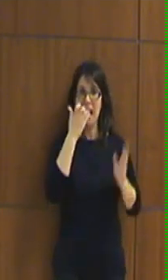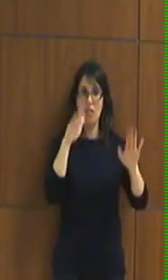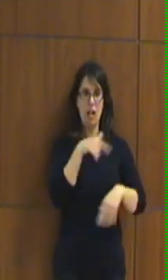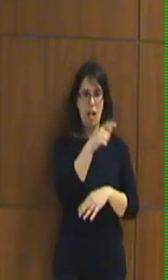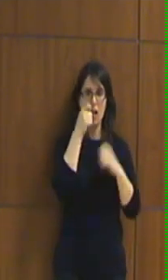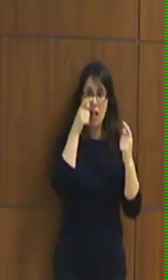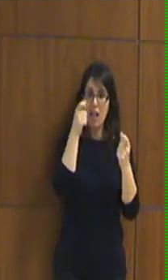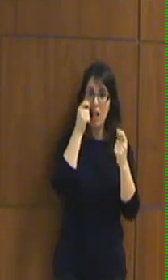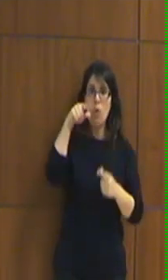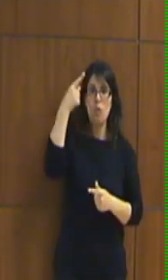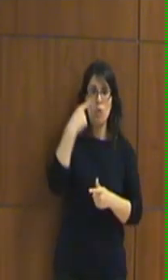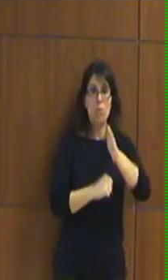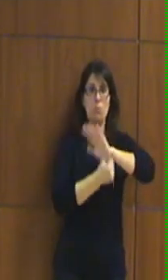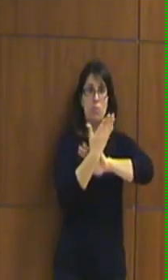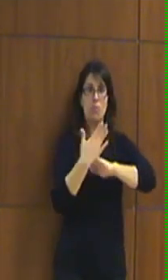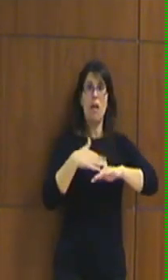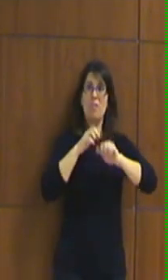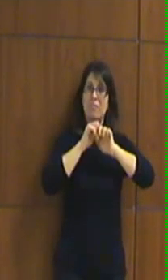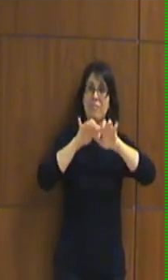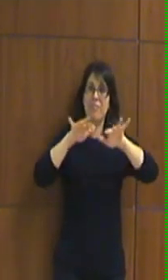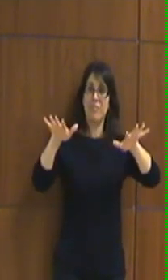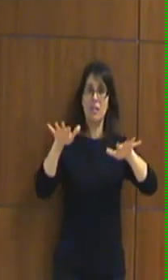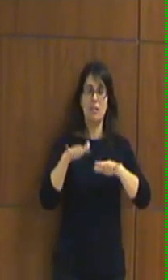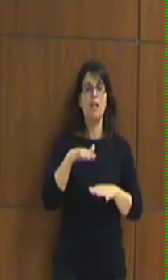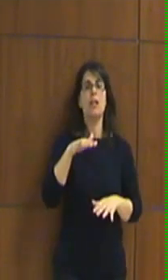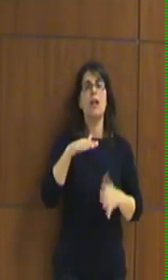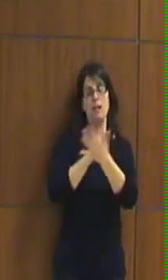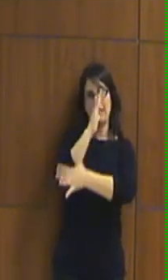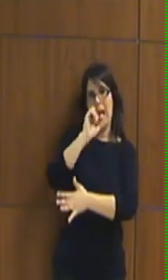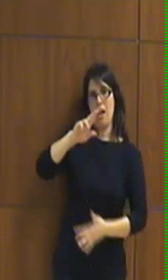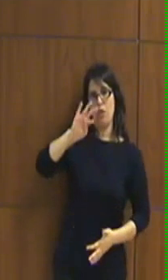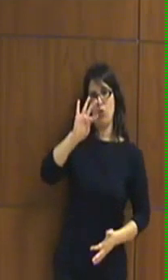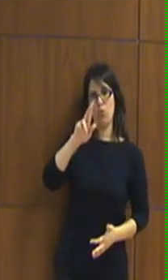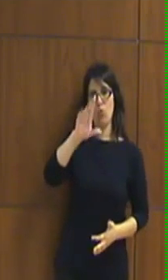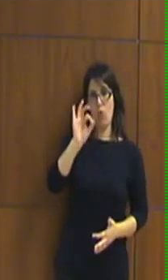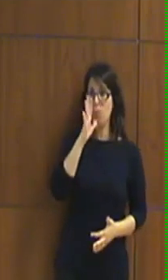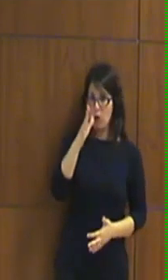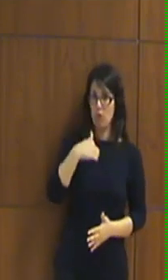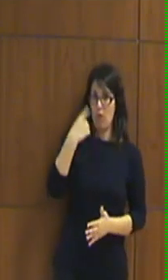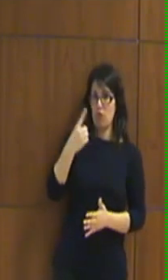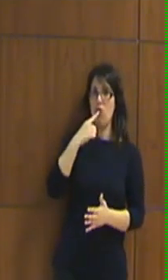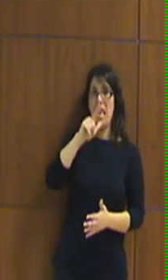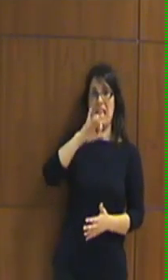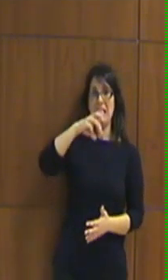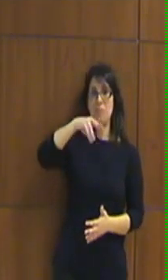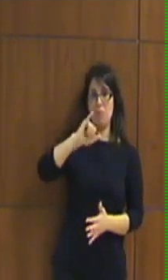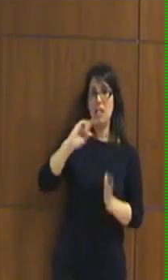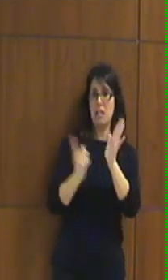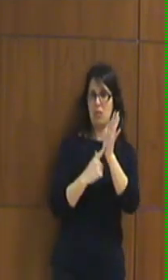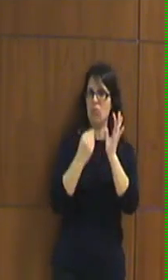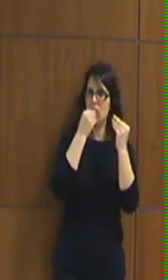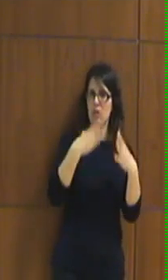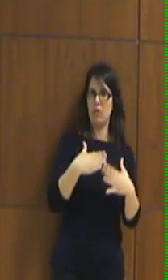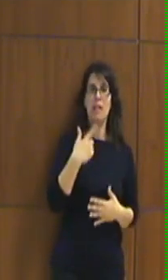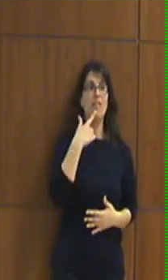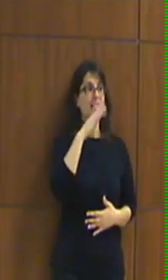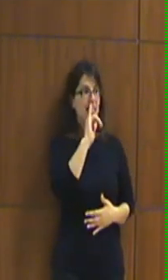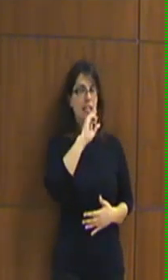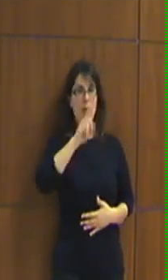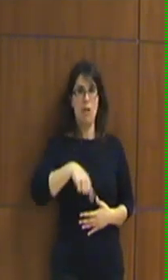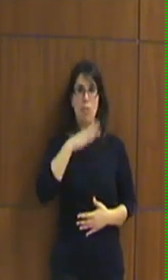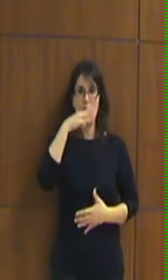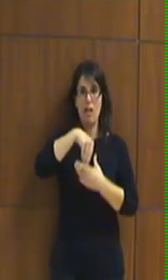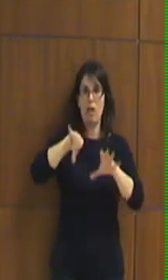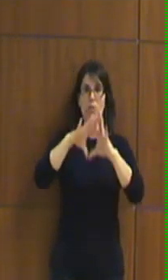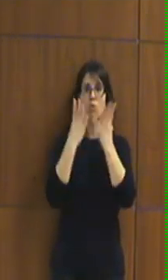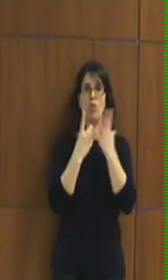cultura dentro de las empresas, yo creo que al final vamos a ir... Por eso he dicho que la LESMI, yo soy partidario de eso. Yo creo que es, y luego has dicho un nicho, en el mundo hay 650 millones